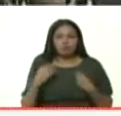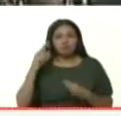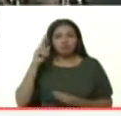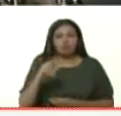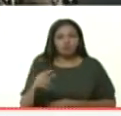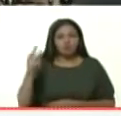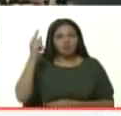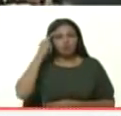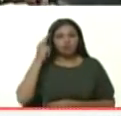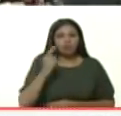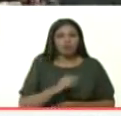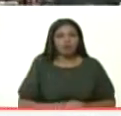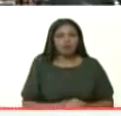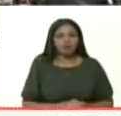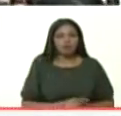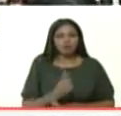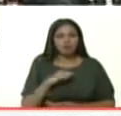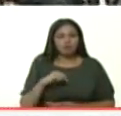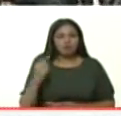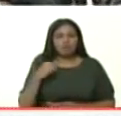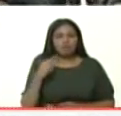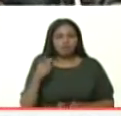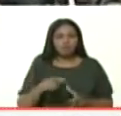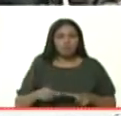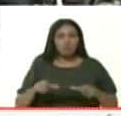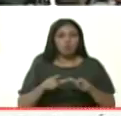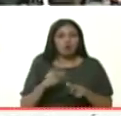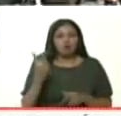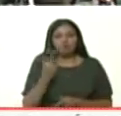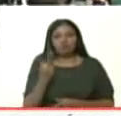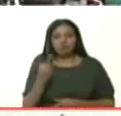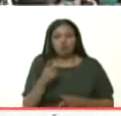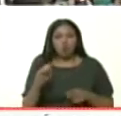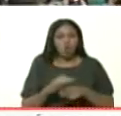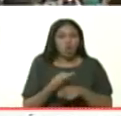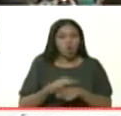días. Aquí tenemos por lo menos dos gobernadoras,